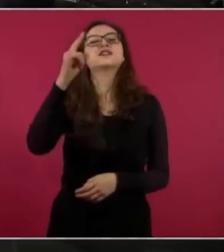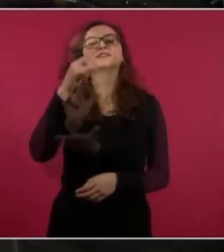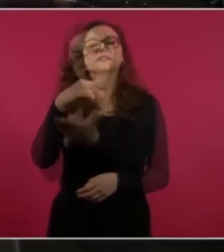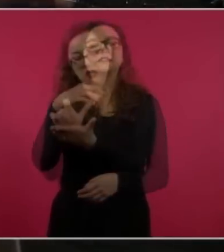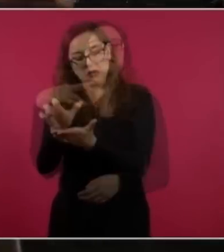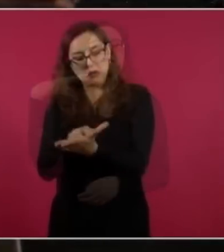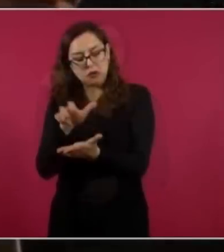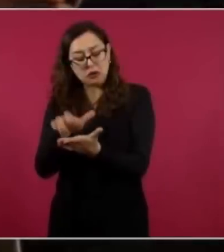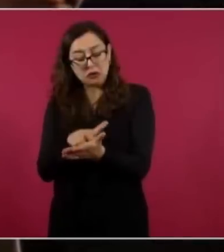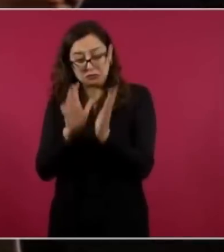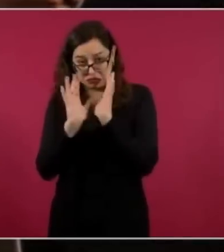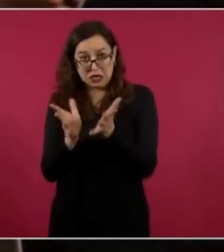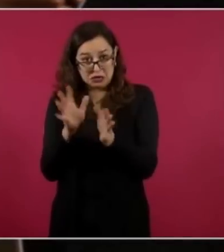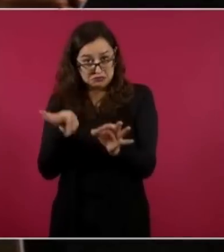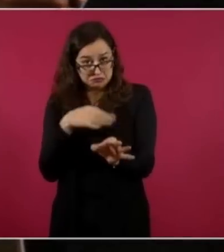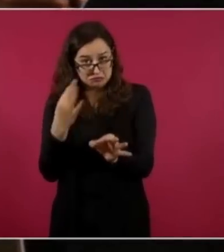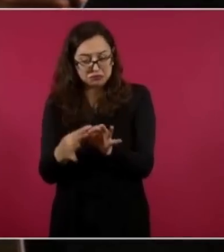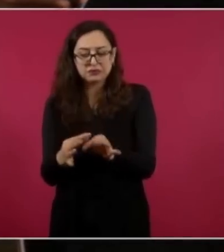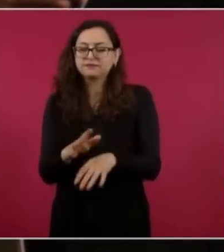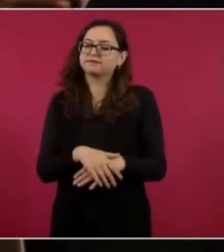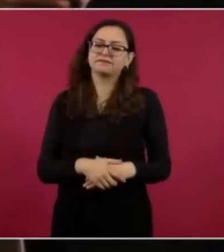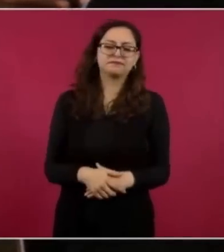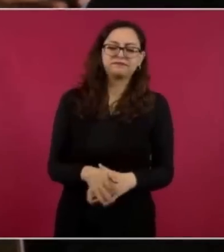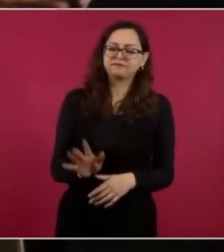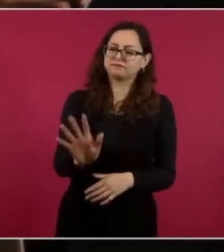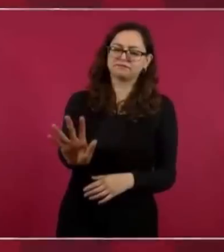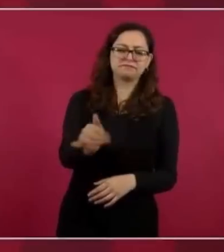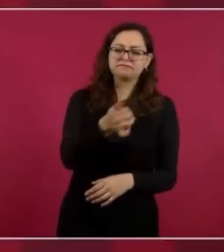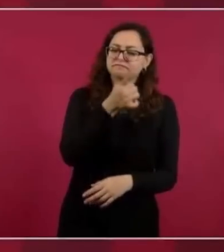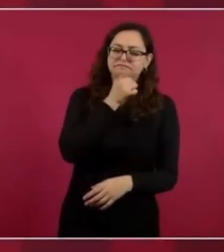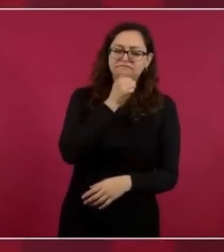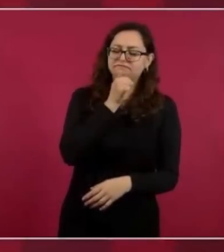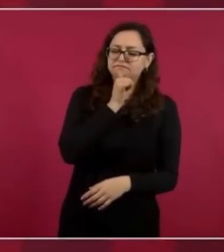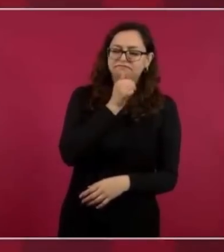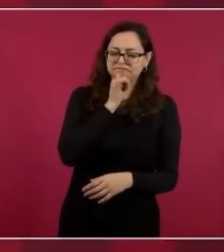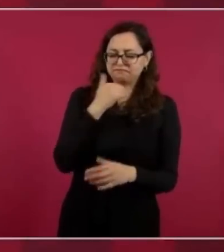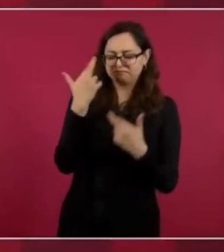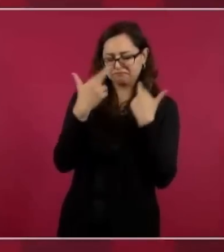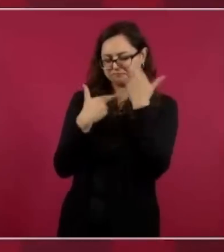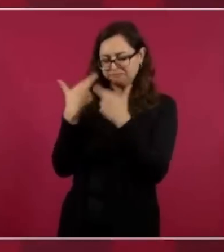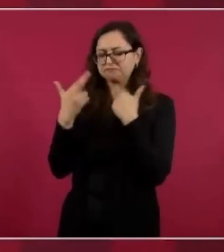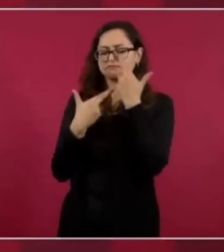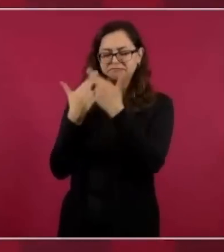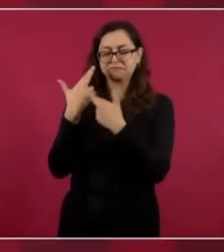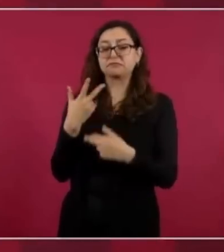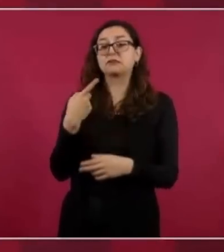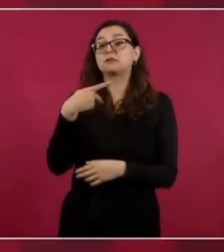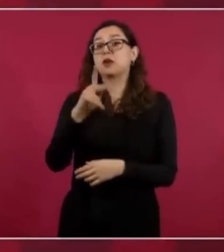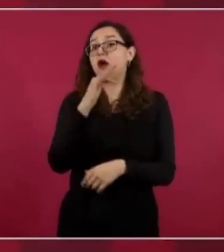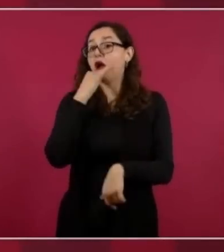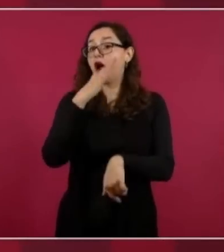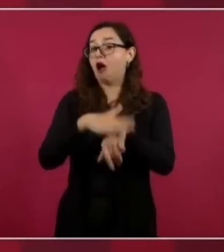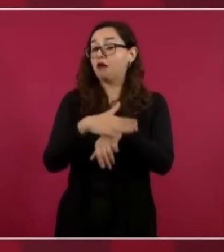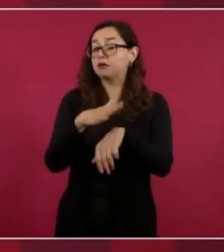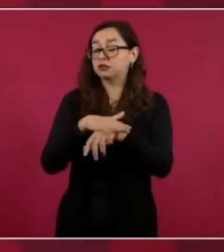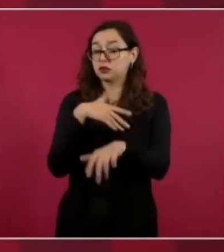derrotado. La marcha no es por lo de la reforma electoral, es